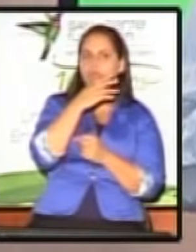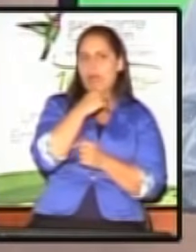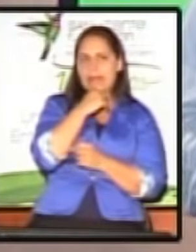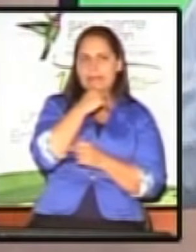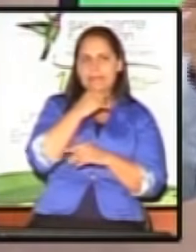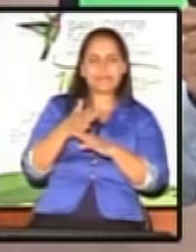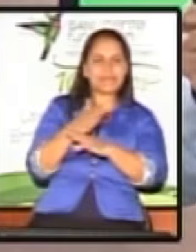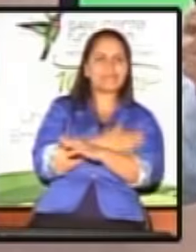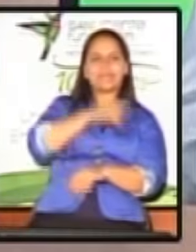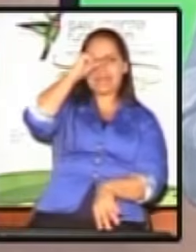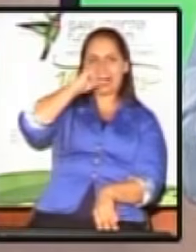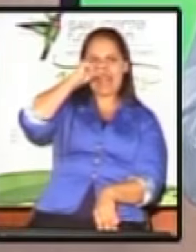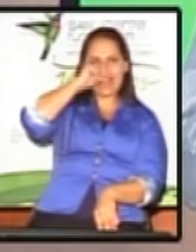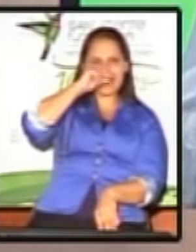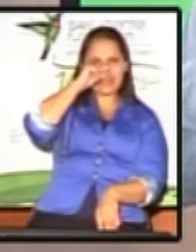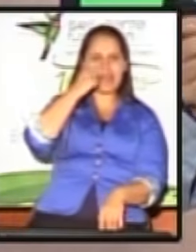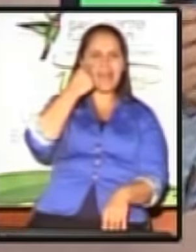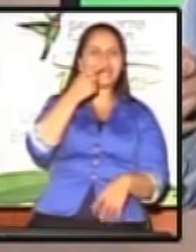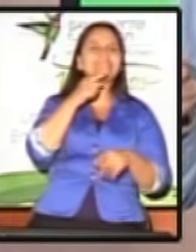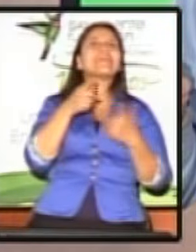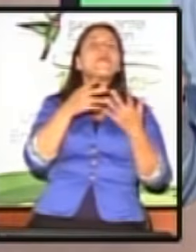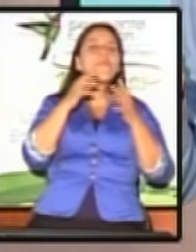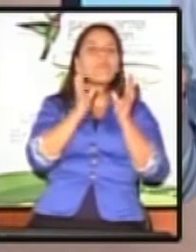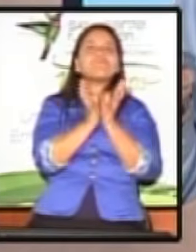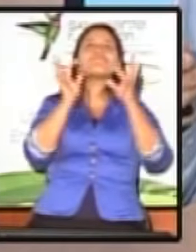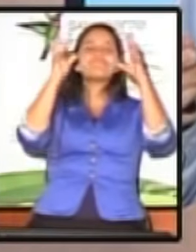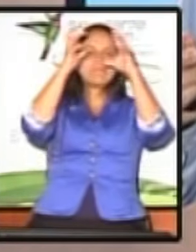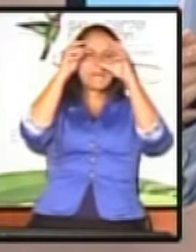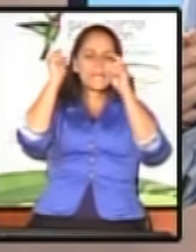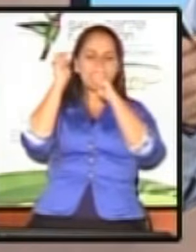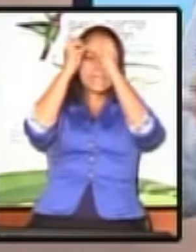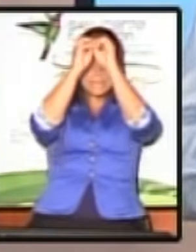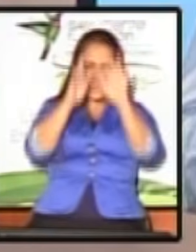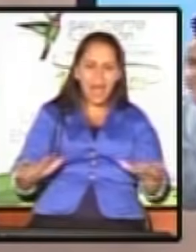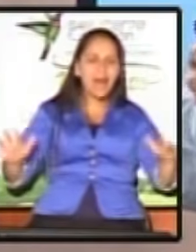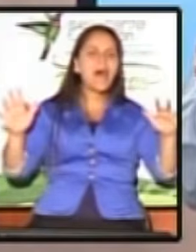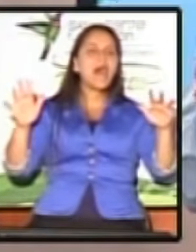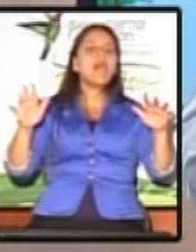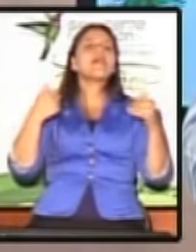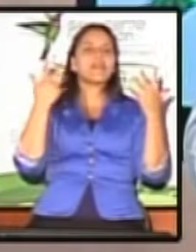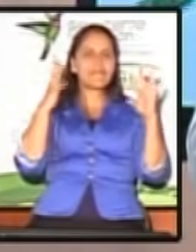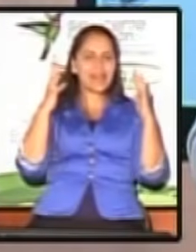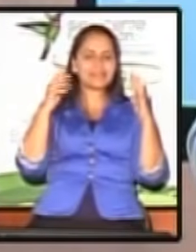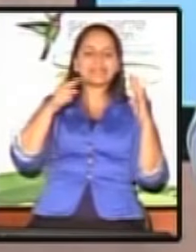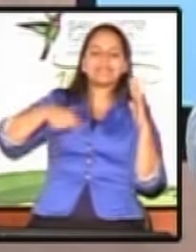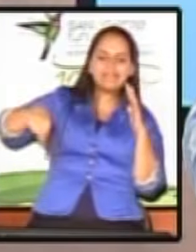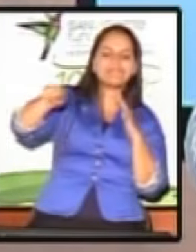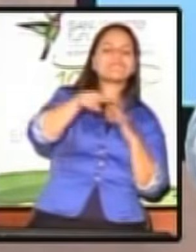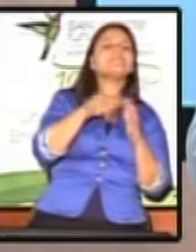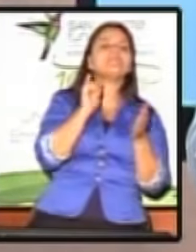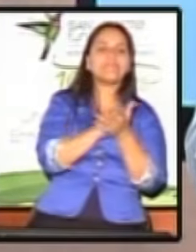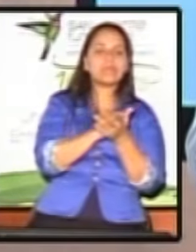ensalmo, que los magos en las piñatas dicen las palabritas mágicas. Todo acto terapéutico debe tener